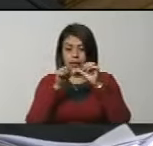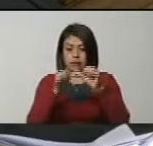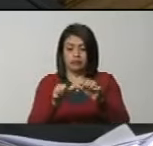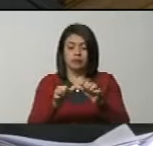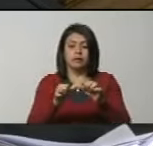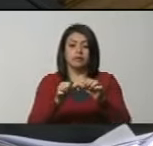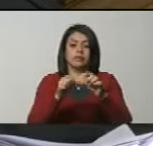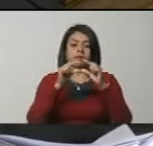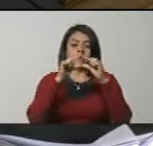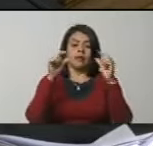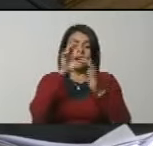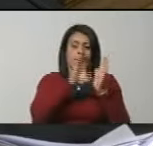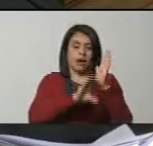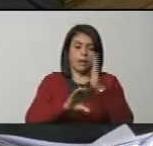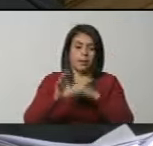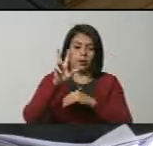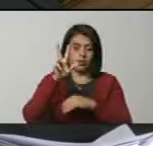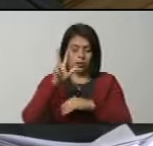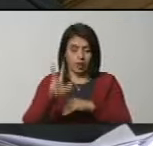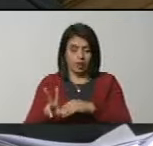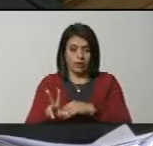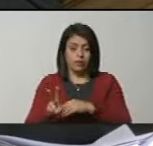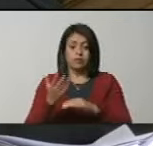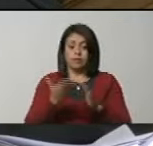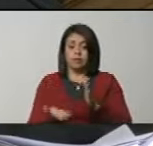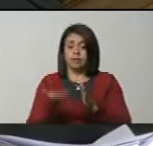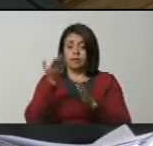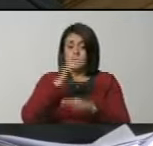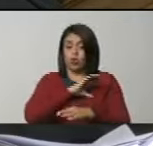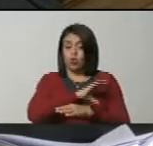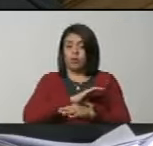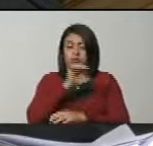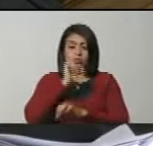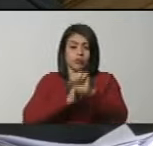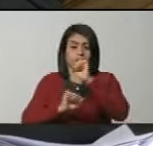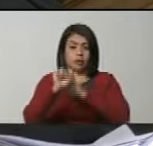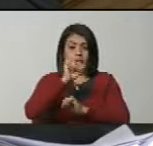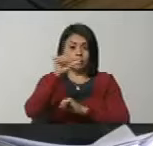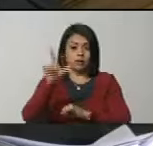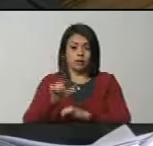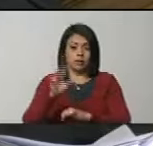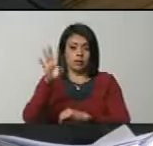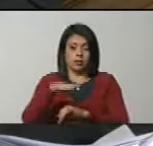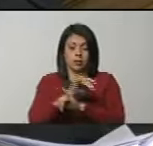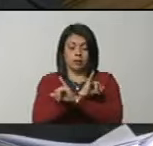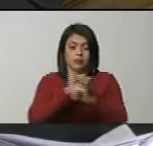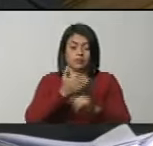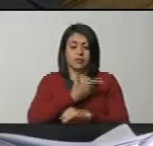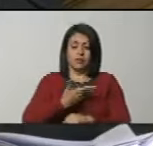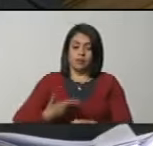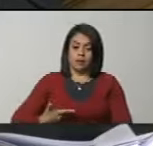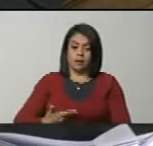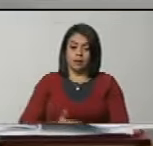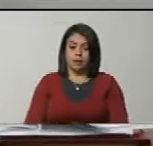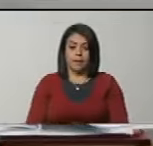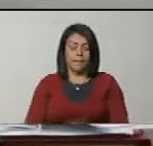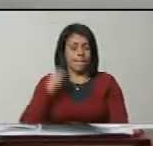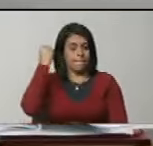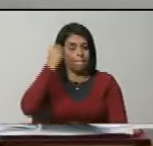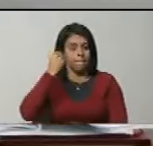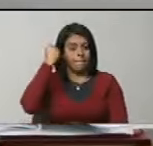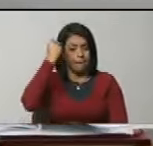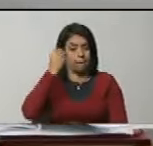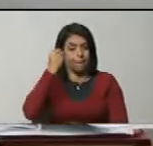Acapite. Capítulo 3. De la Alta Comisión para la Defensa de la Guayana Esequiba. Es todo, ciudadano presidente. En